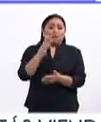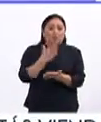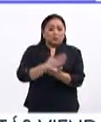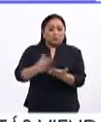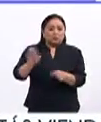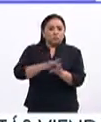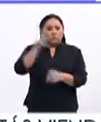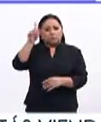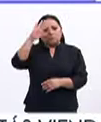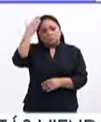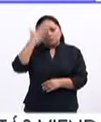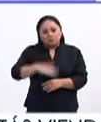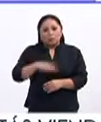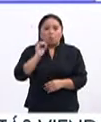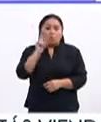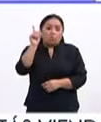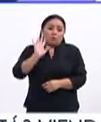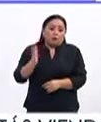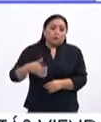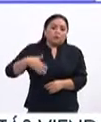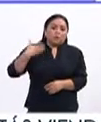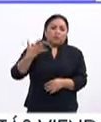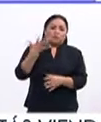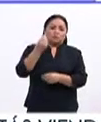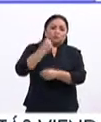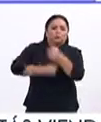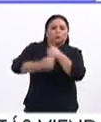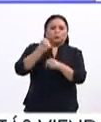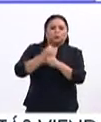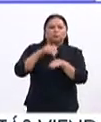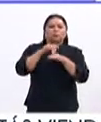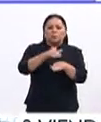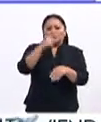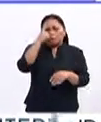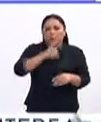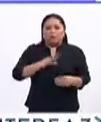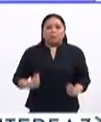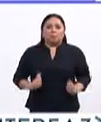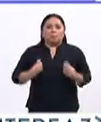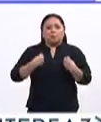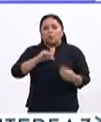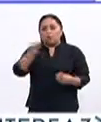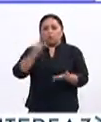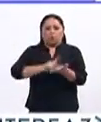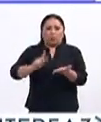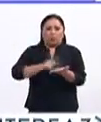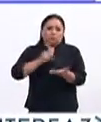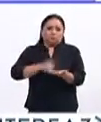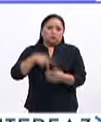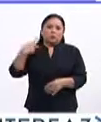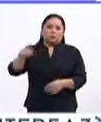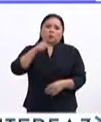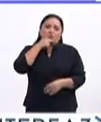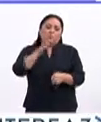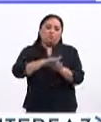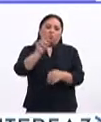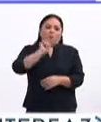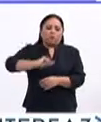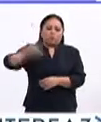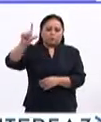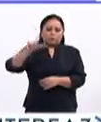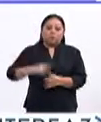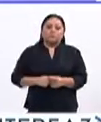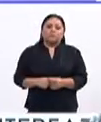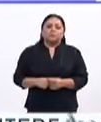ha sabido o logró ya desde hace muchos años sobrevivir a otro poeta que fue su padre, Sí. muy famoso, Nada Efraín fácil.